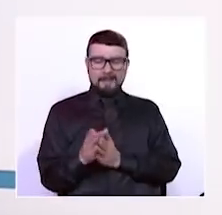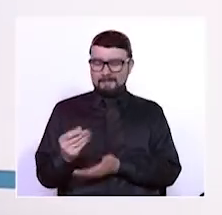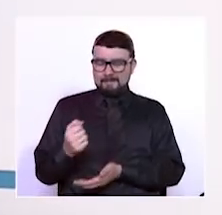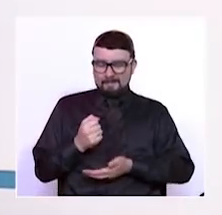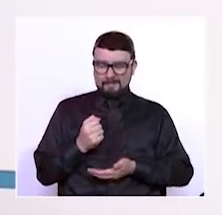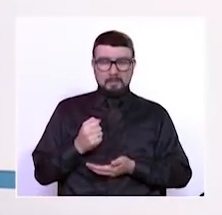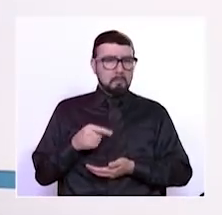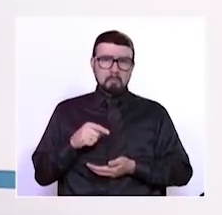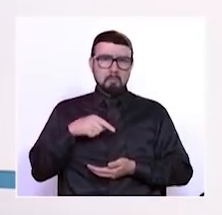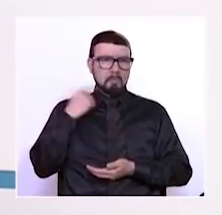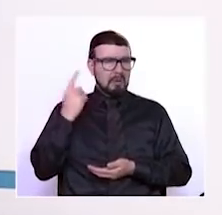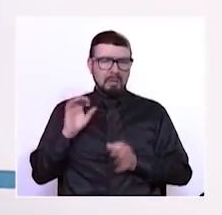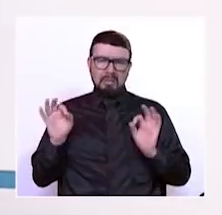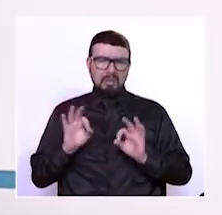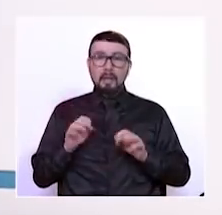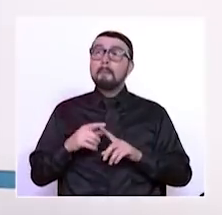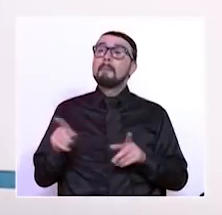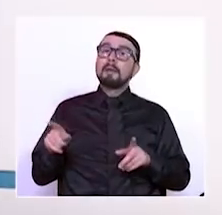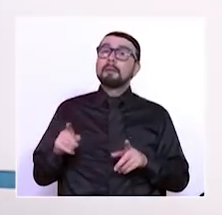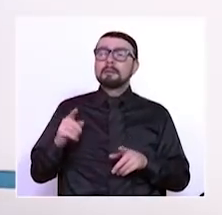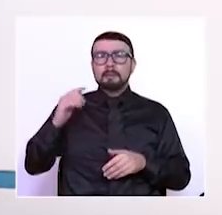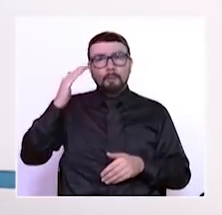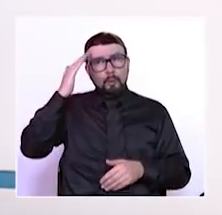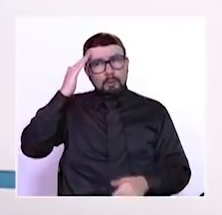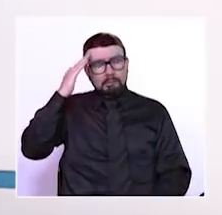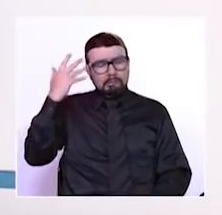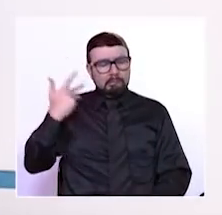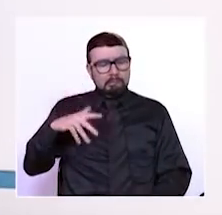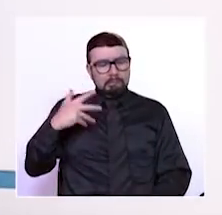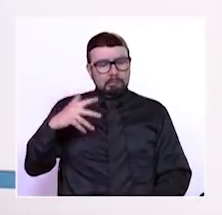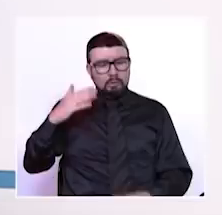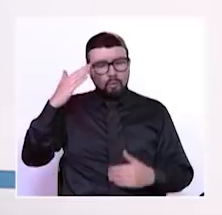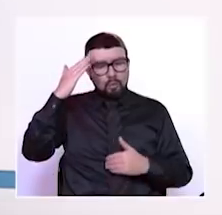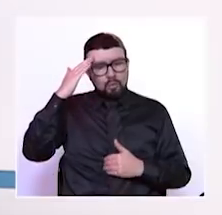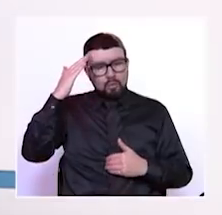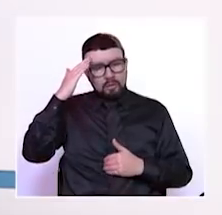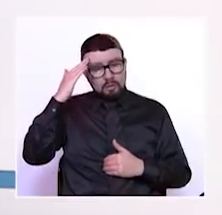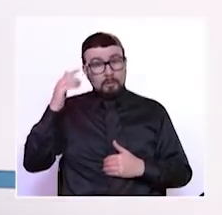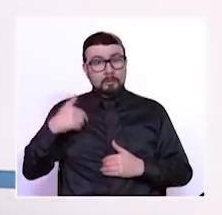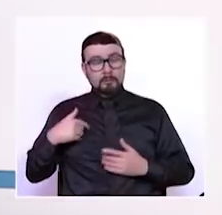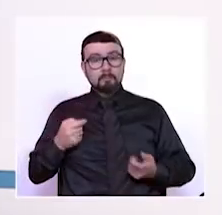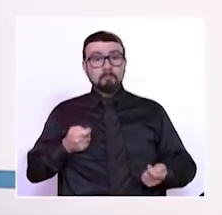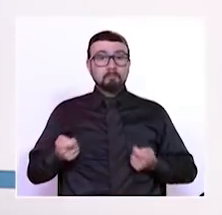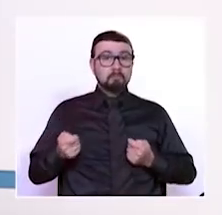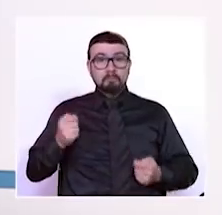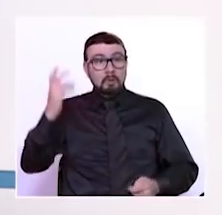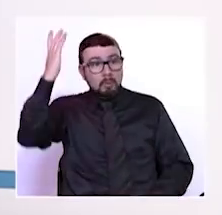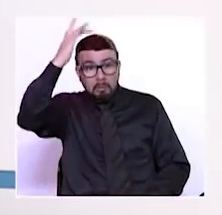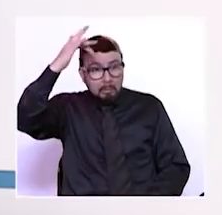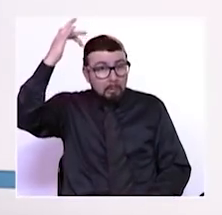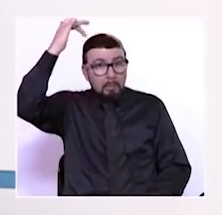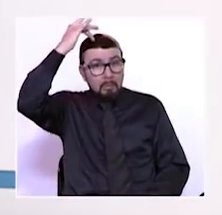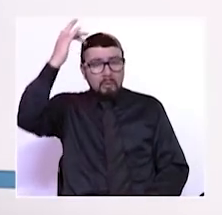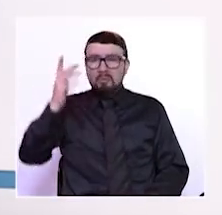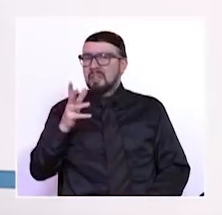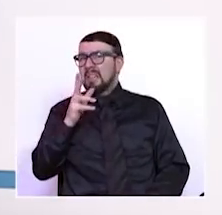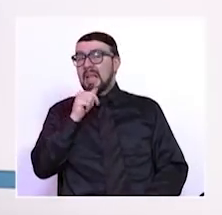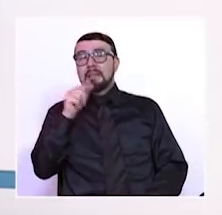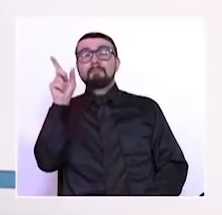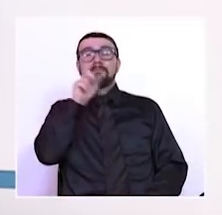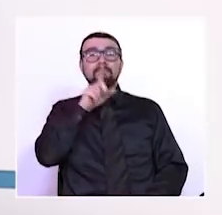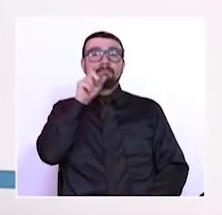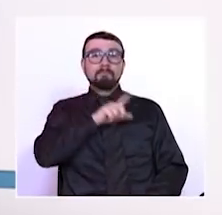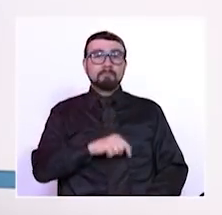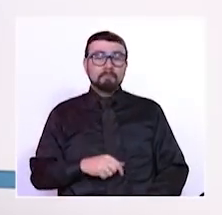pesitos, pero la conciencia es el altar de lo desconocido, donde nadie se dice mentiras.